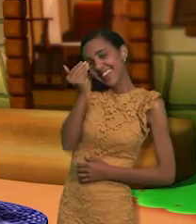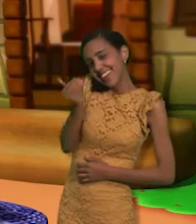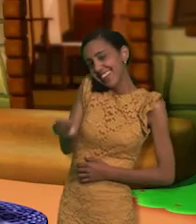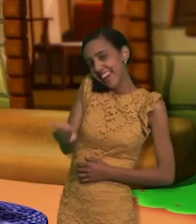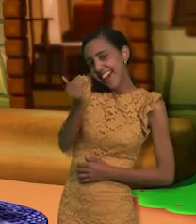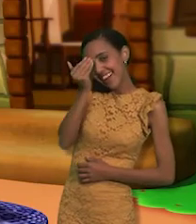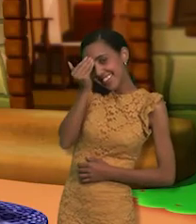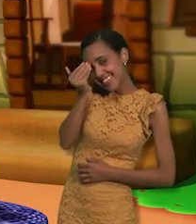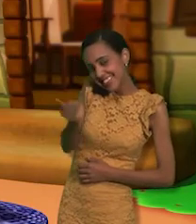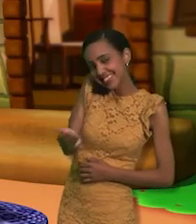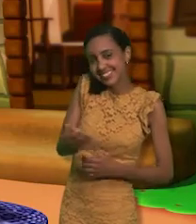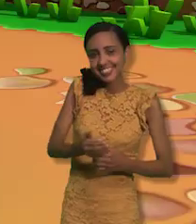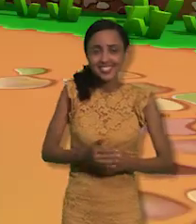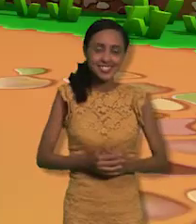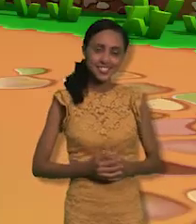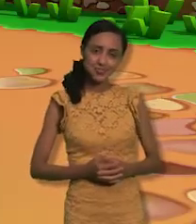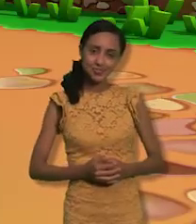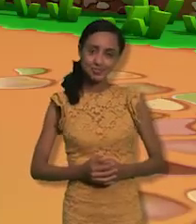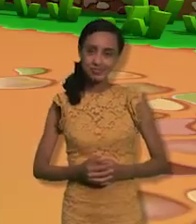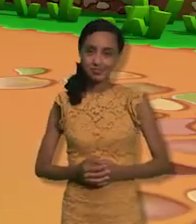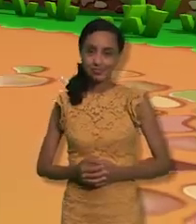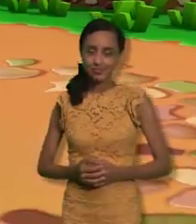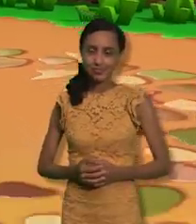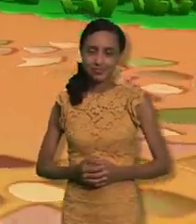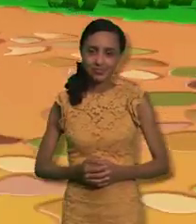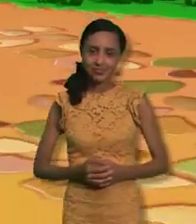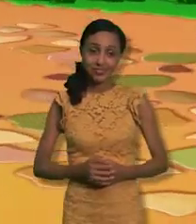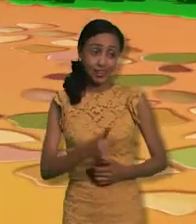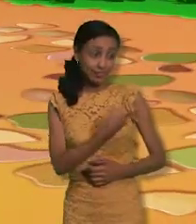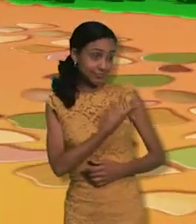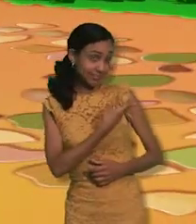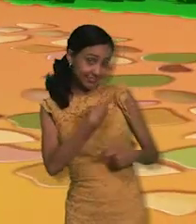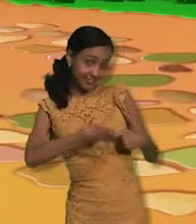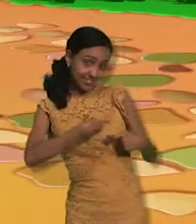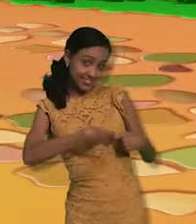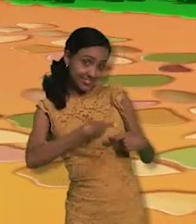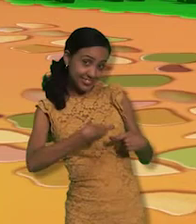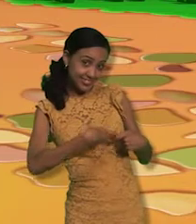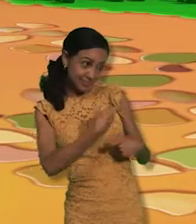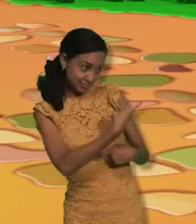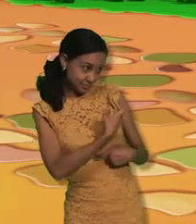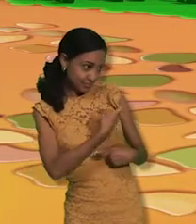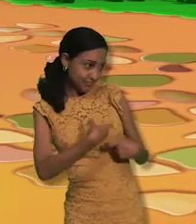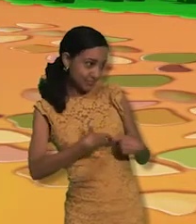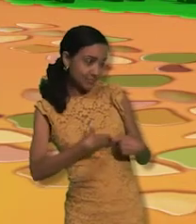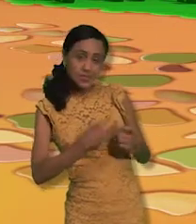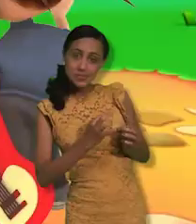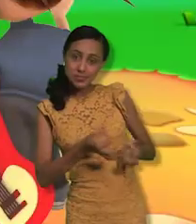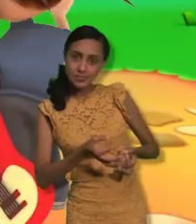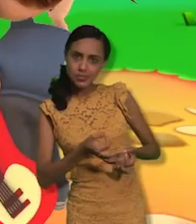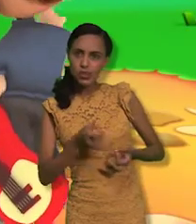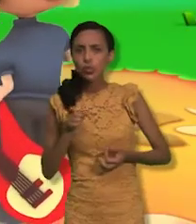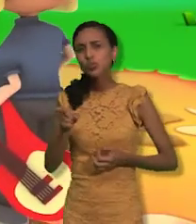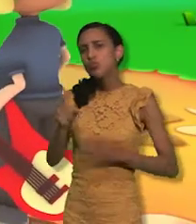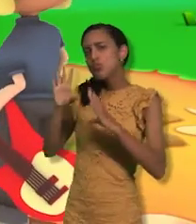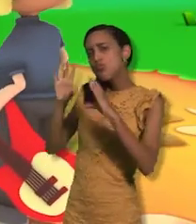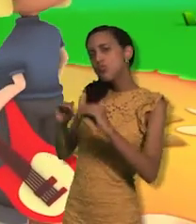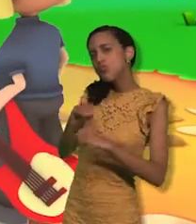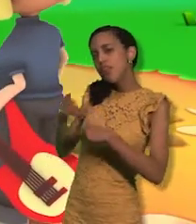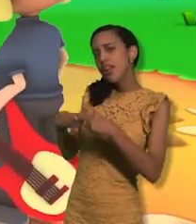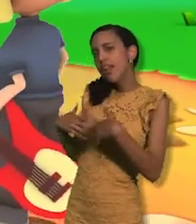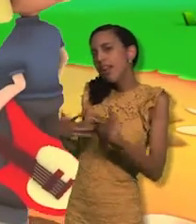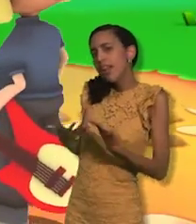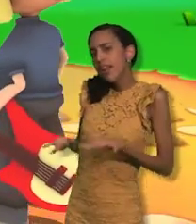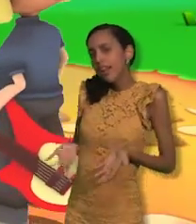seguro de descomer. ¡Ja, ja, ja, ja, ja! ¿Te quieres casar conmigo? A ver, ¿qué